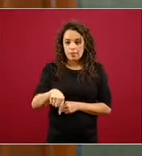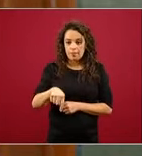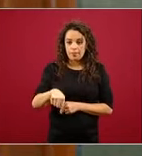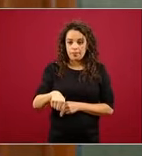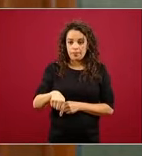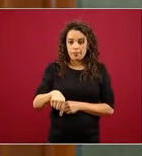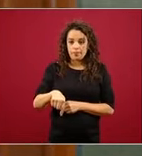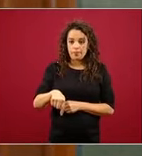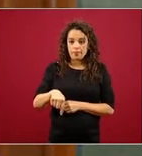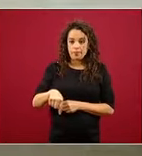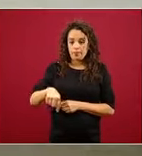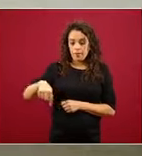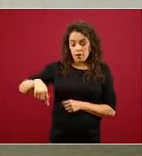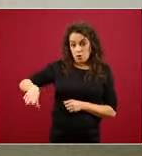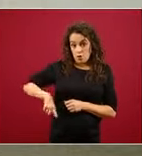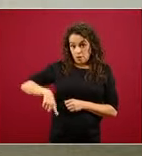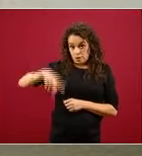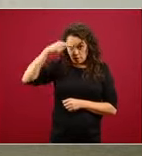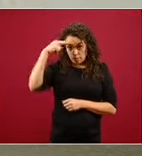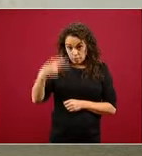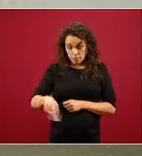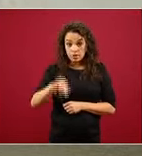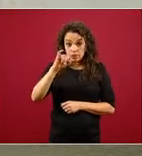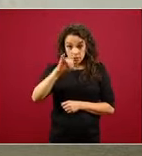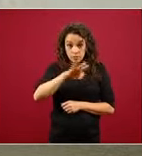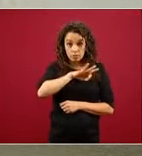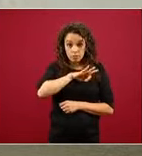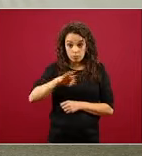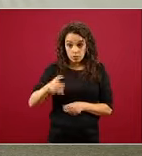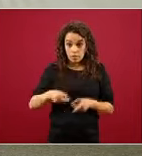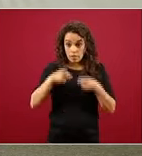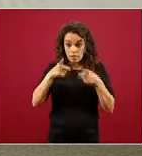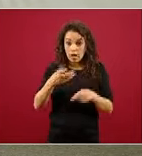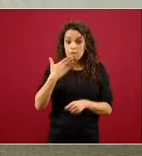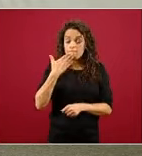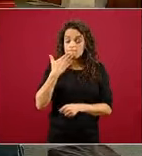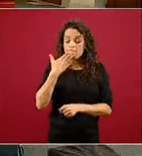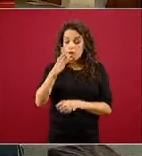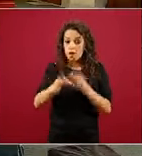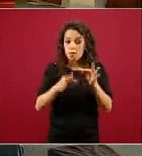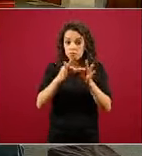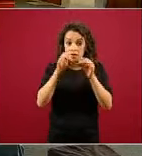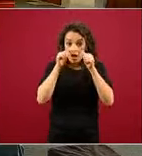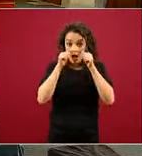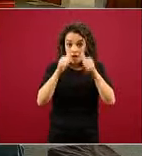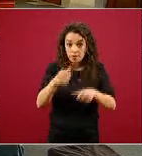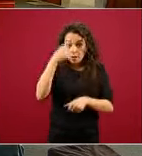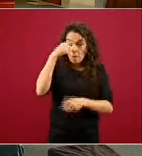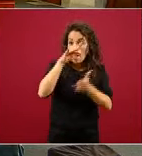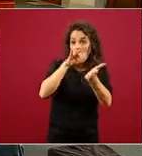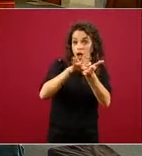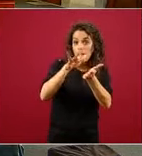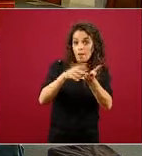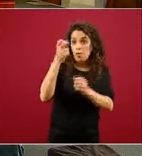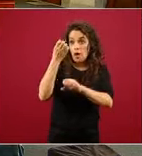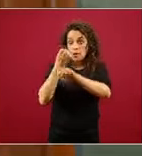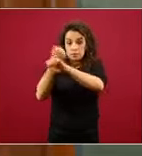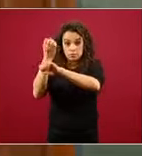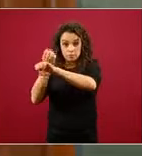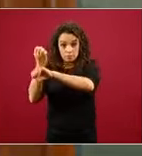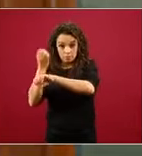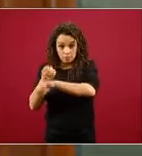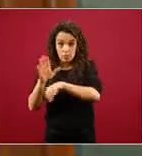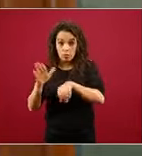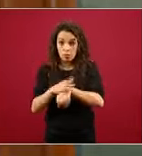de atender esta situación? Y hablo en el sentido amplio, ¿no?, del Estado, en el tema de